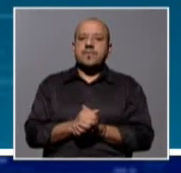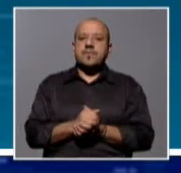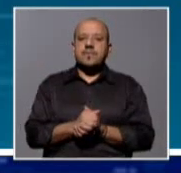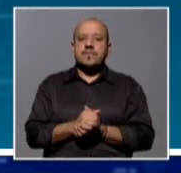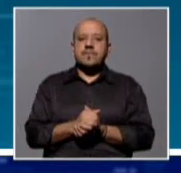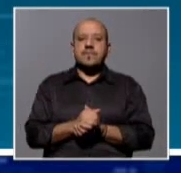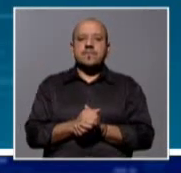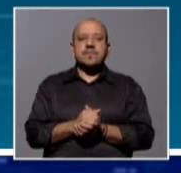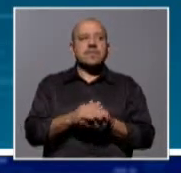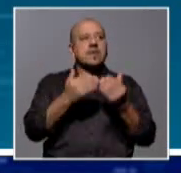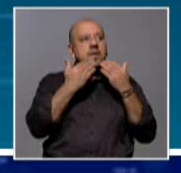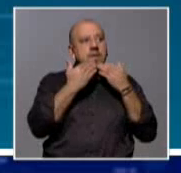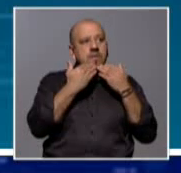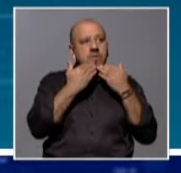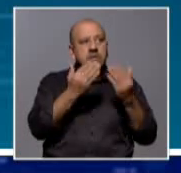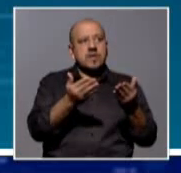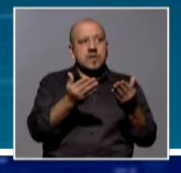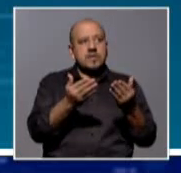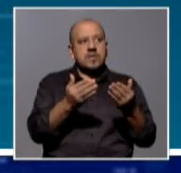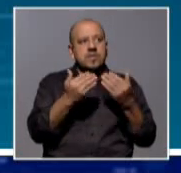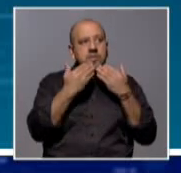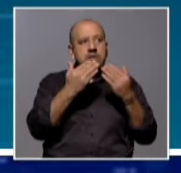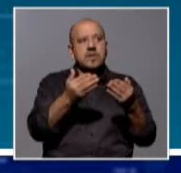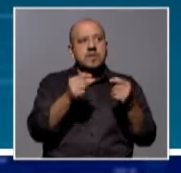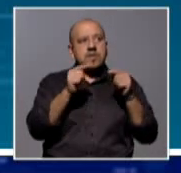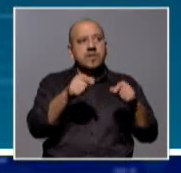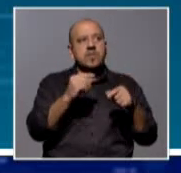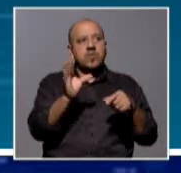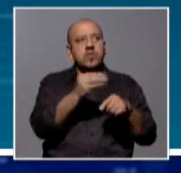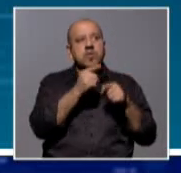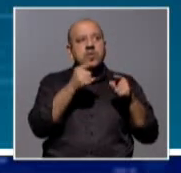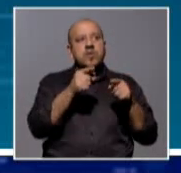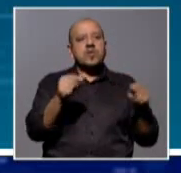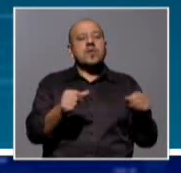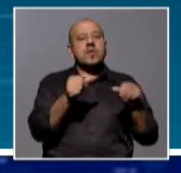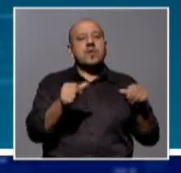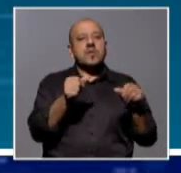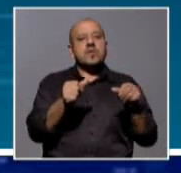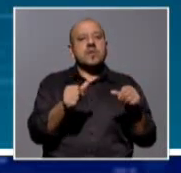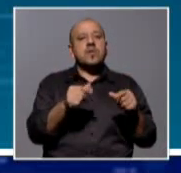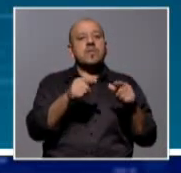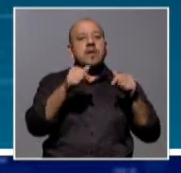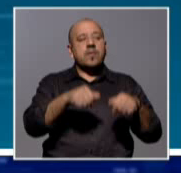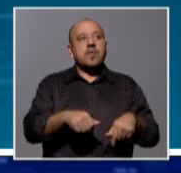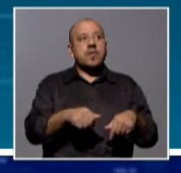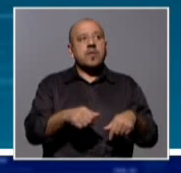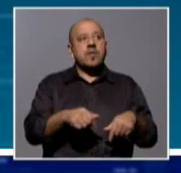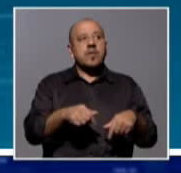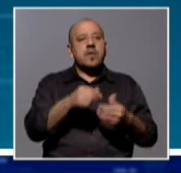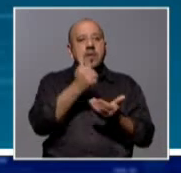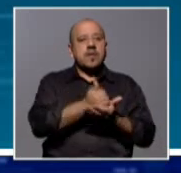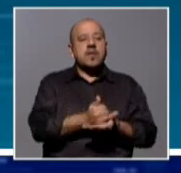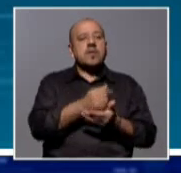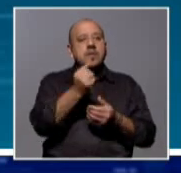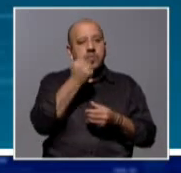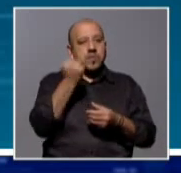Genial. Glauco, muchísimas gracias por estos minutos, muchísimas gracias por todas esas acciones que hicieron para el día de hoy y para estar presentes, que es